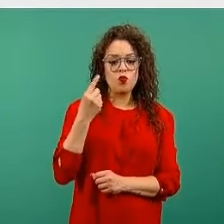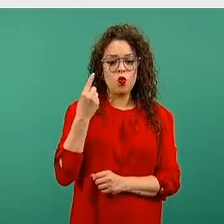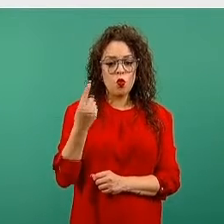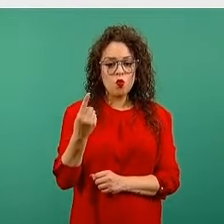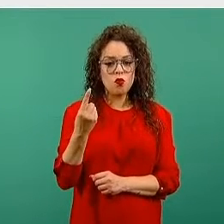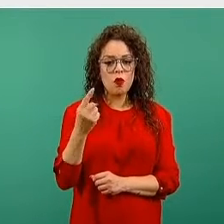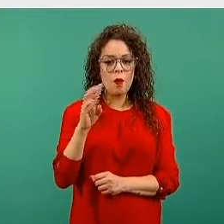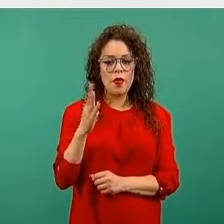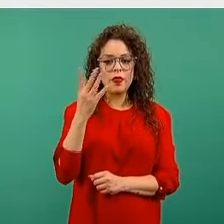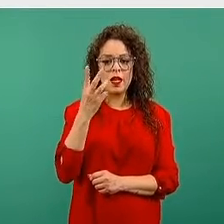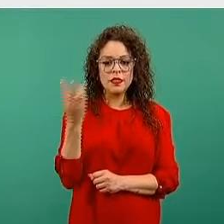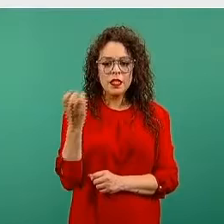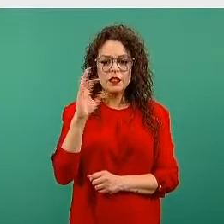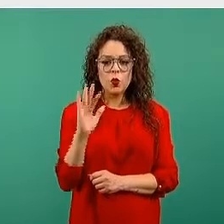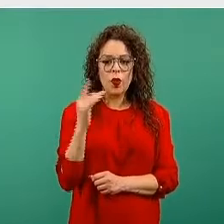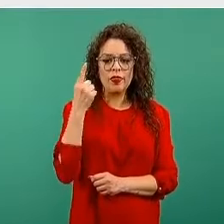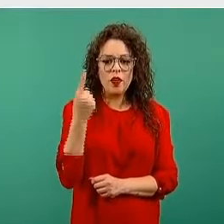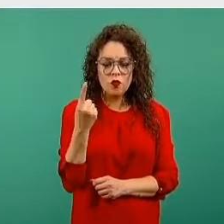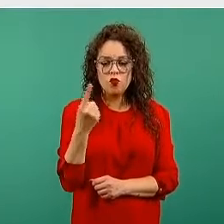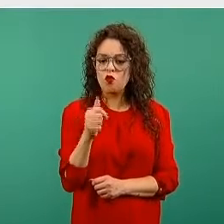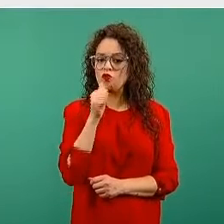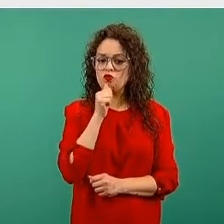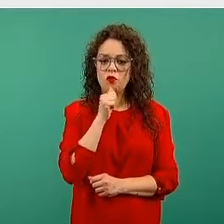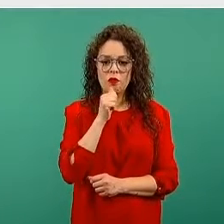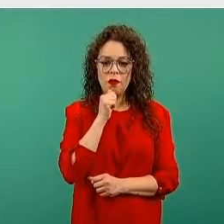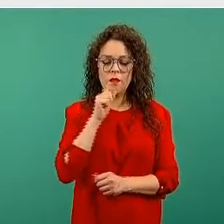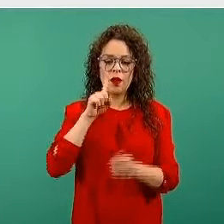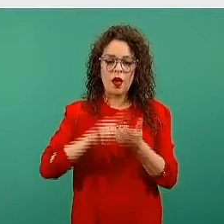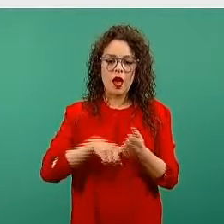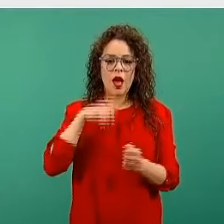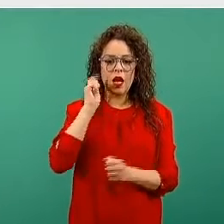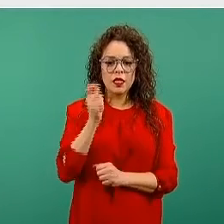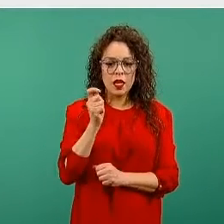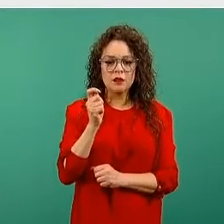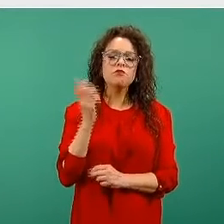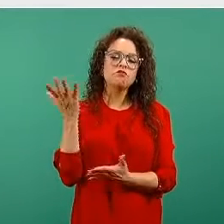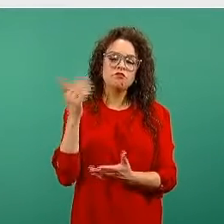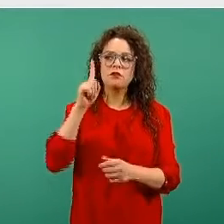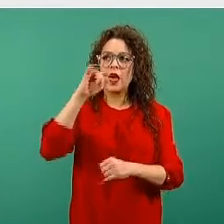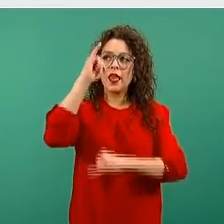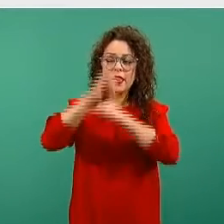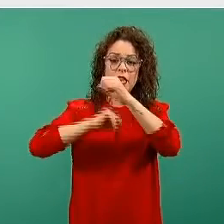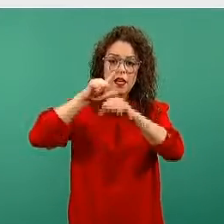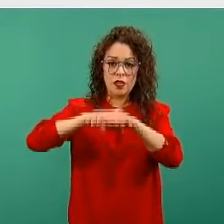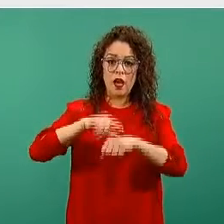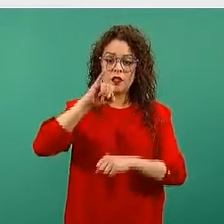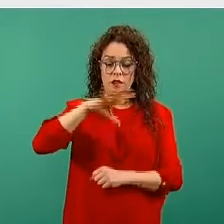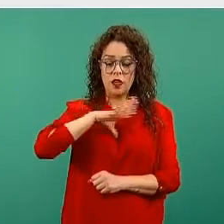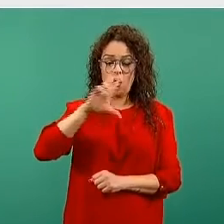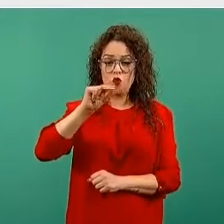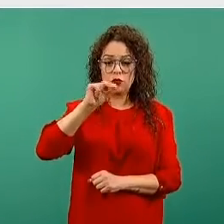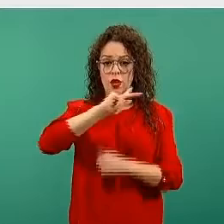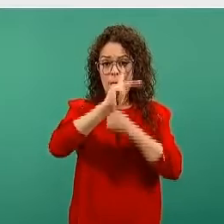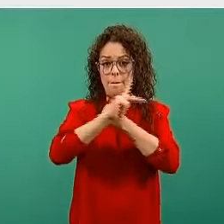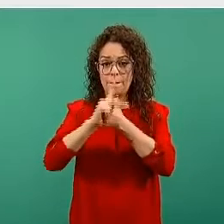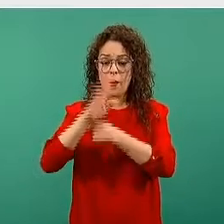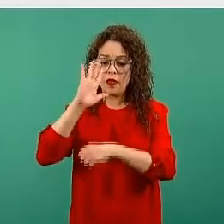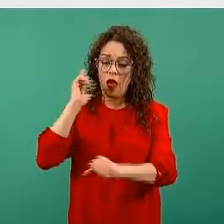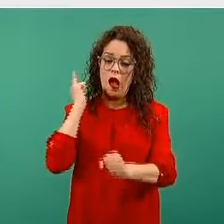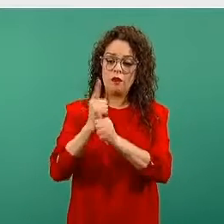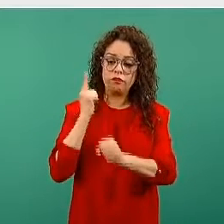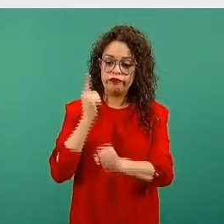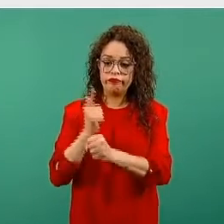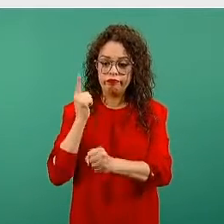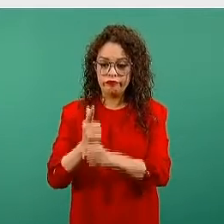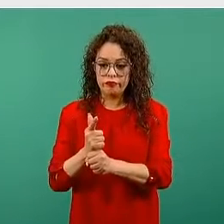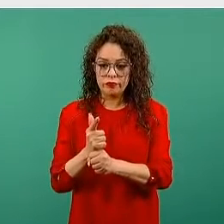B.1.351. Para efectos del nivel internacional, sí son 80 países los que la han identificado, y